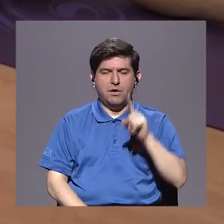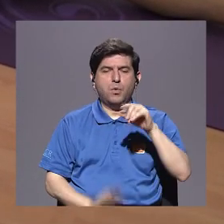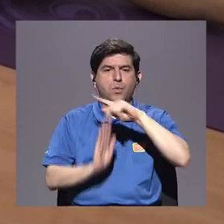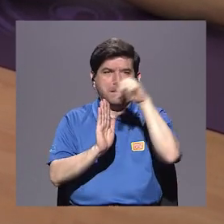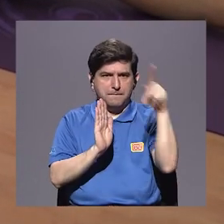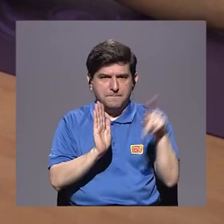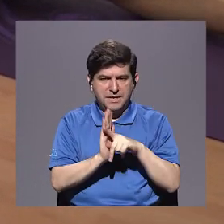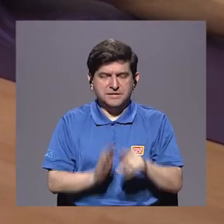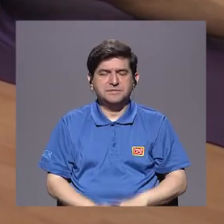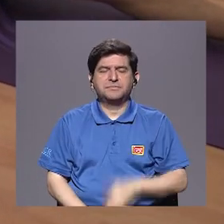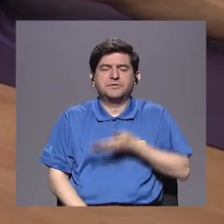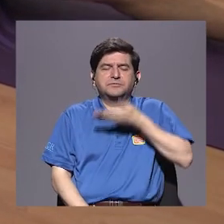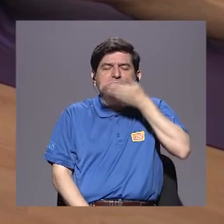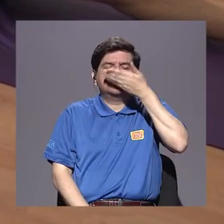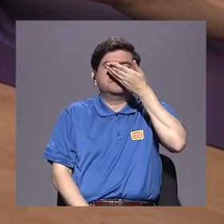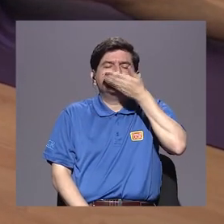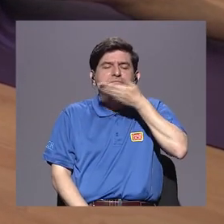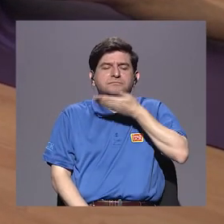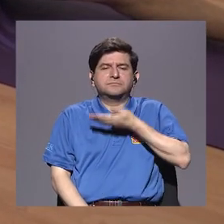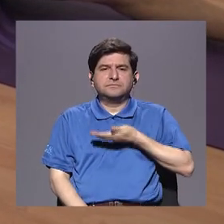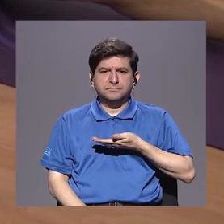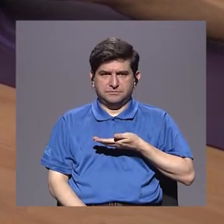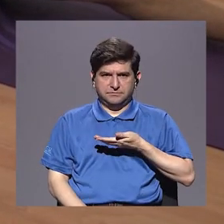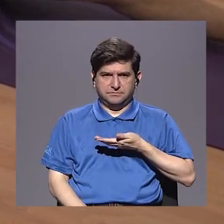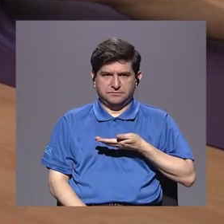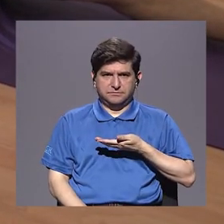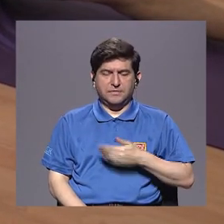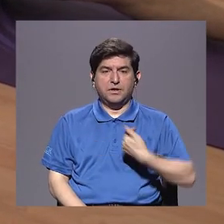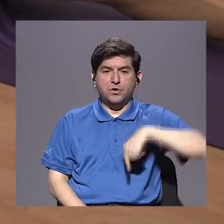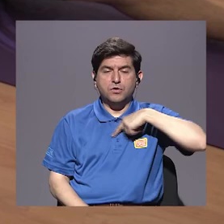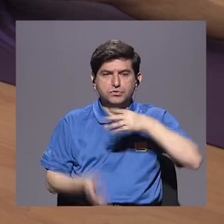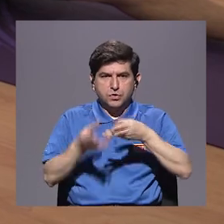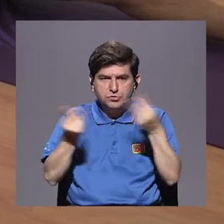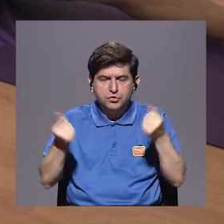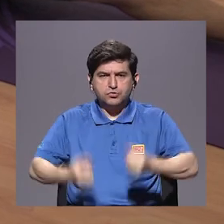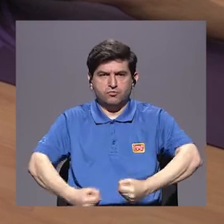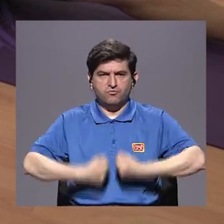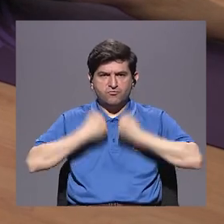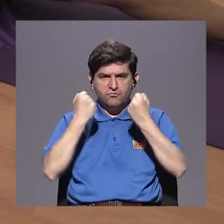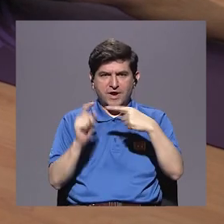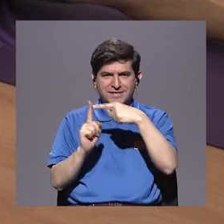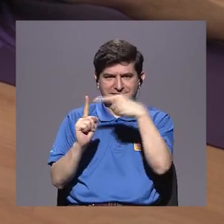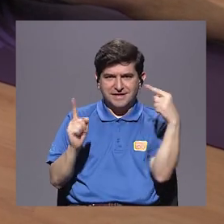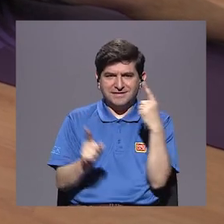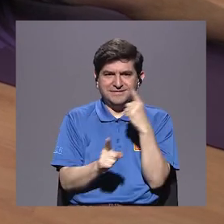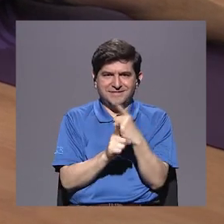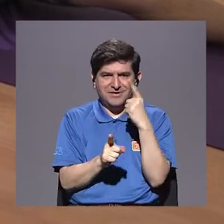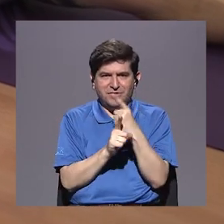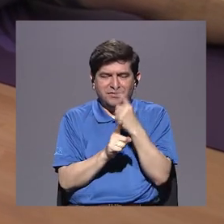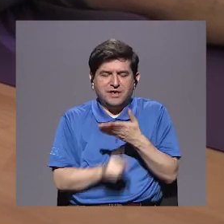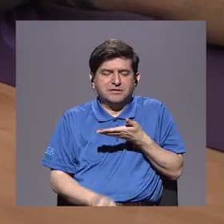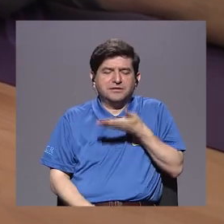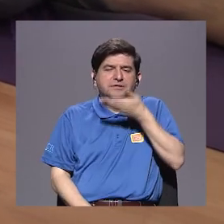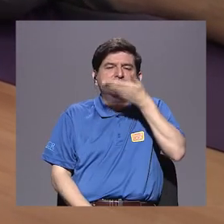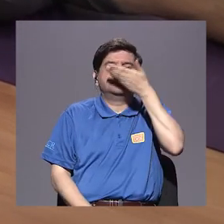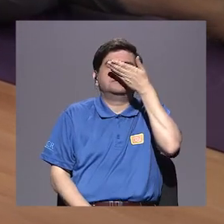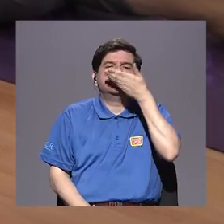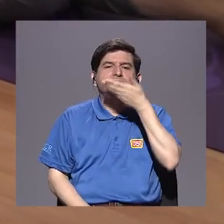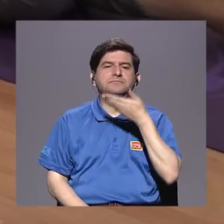de los principios es la respiración. Entonces, vamos a generar la fuerza desde una adecuada